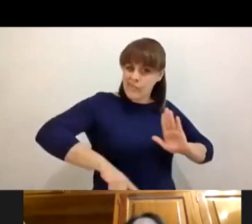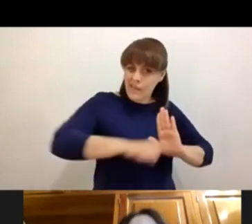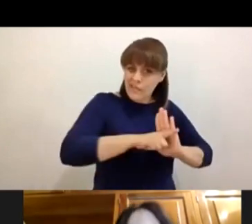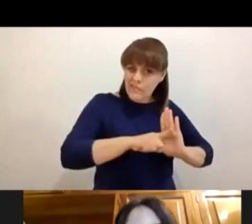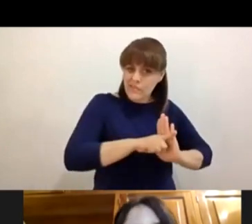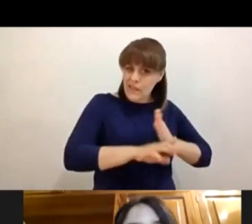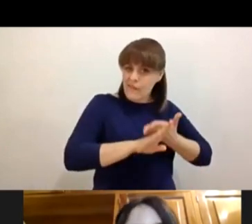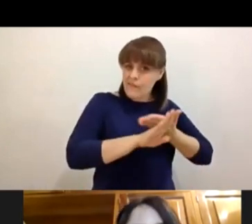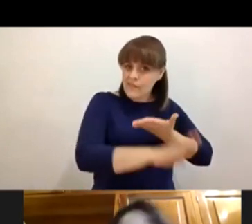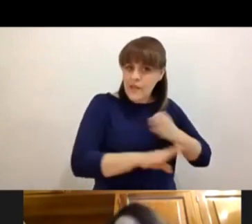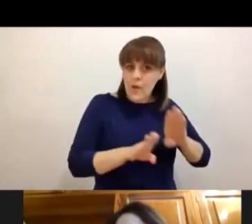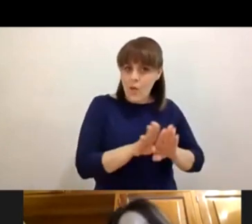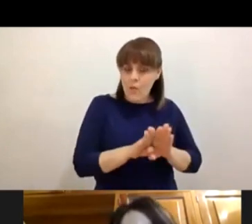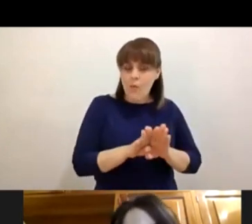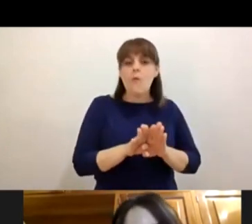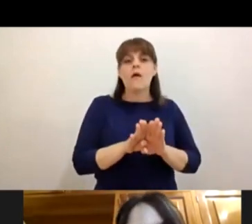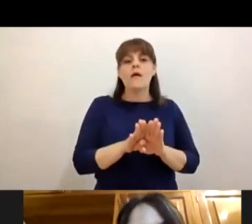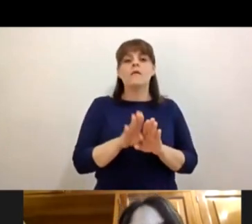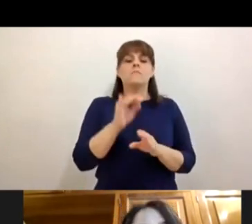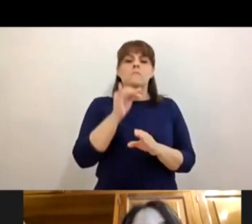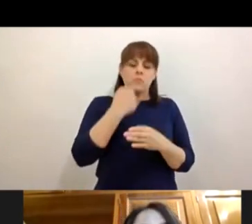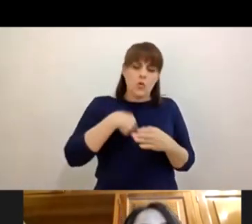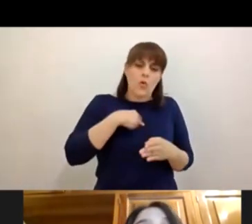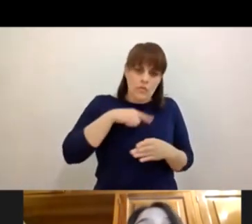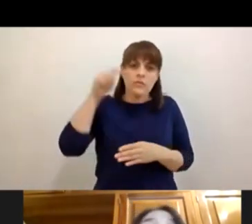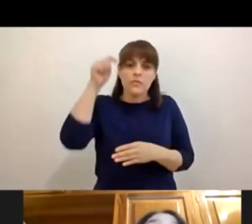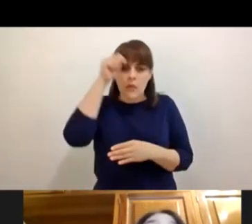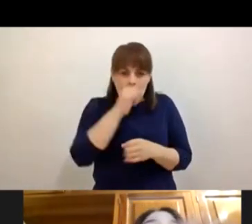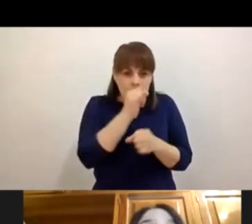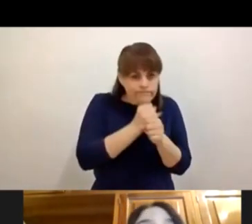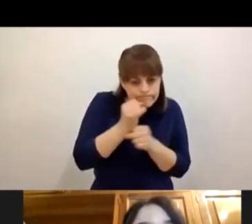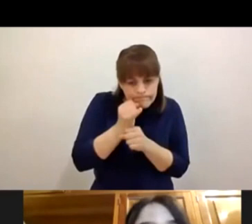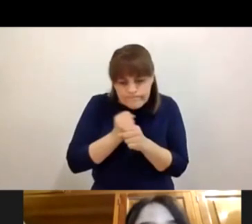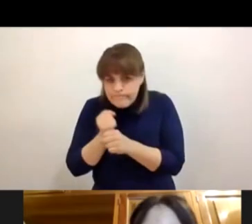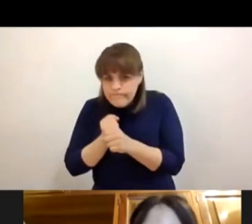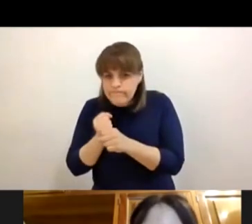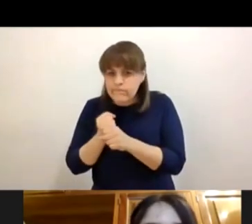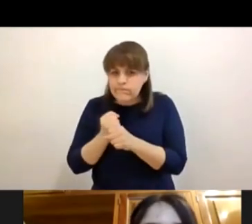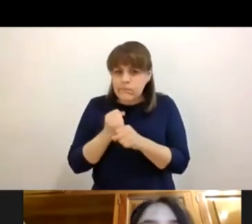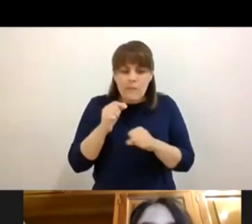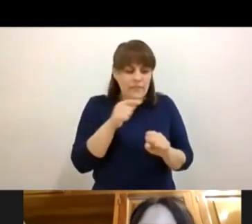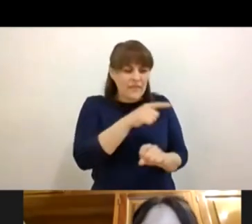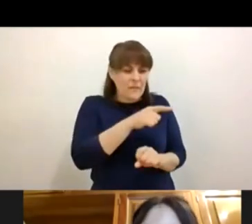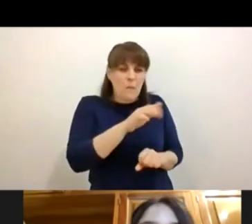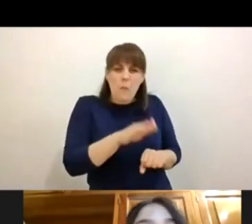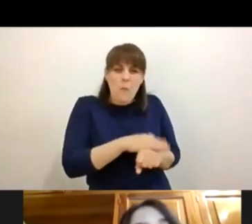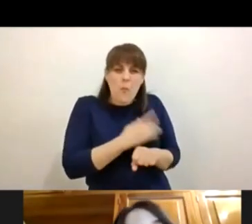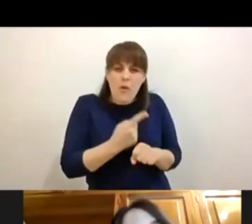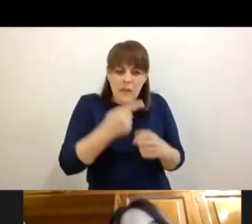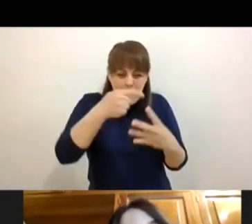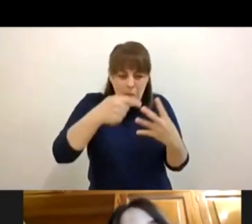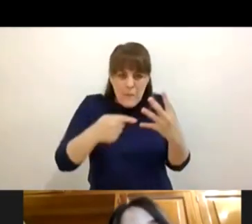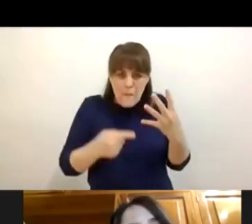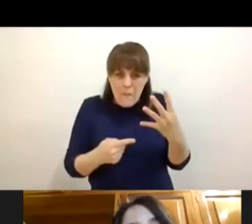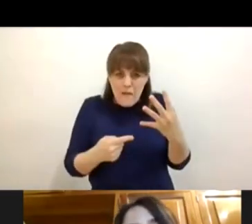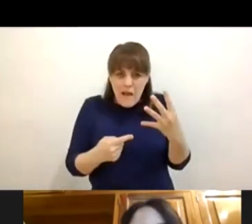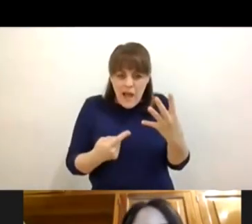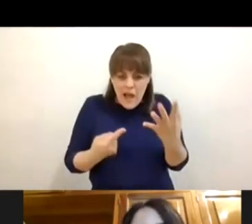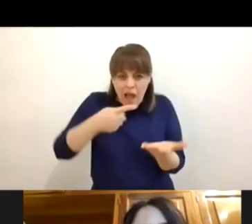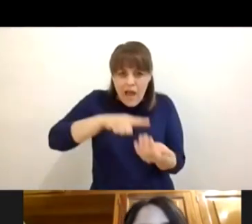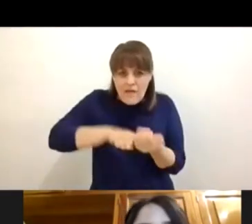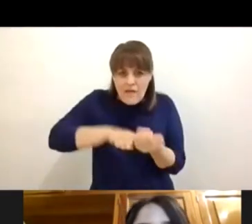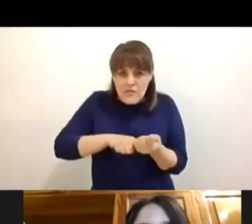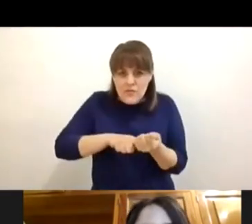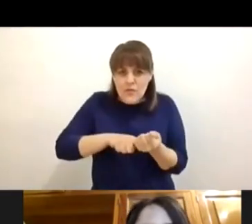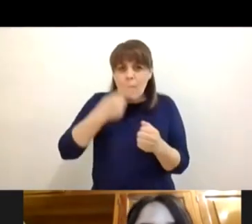abriendo teoría, ¿no? Sobre investigación también, ¿no? Sobre todas las causas que se relacionan con el delito, ¿no? Como